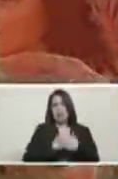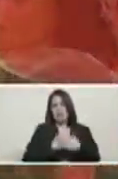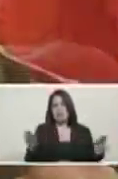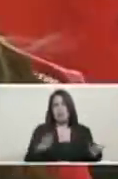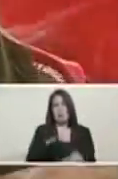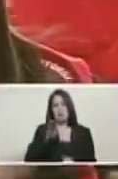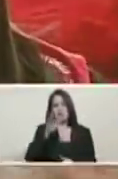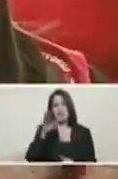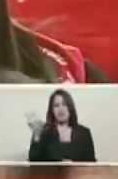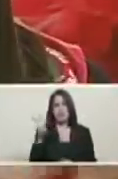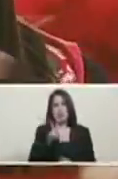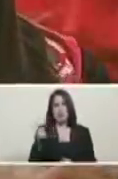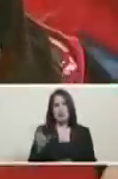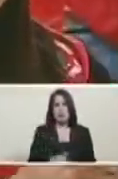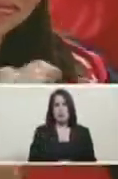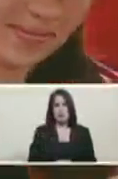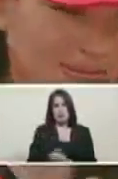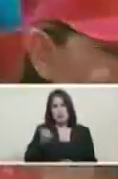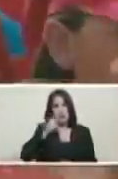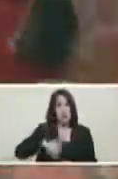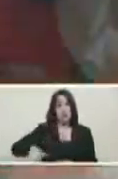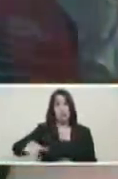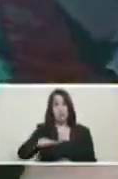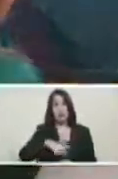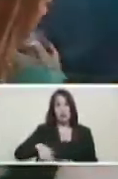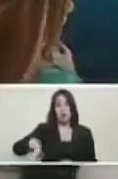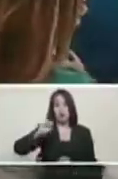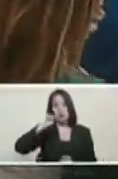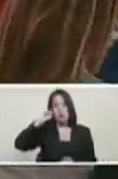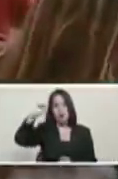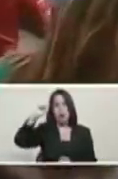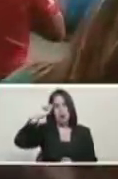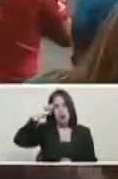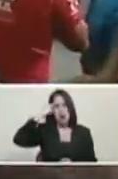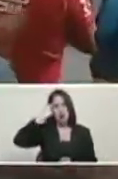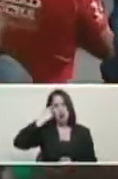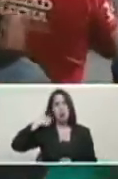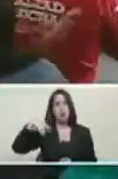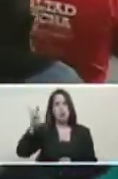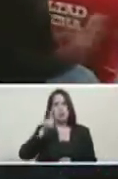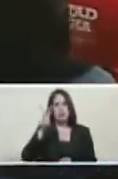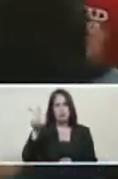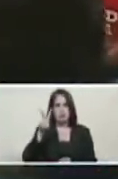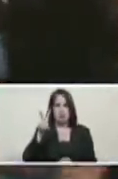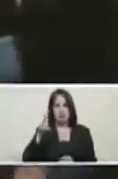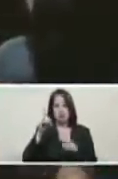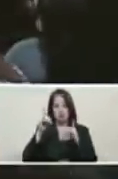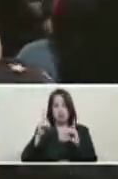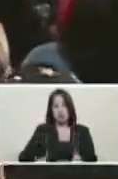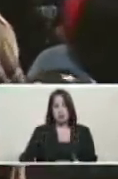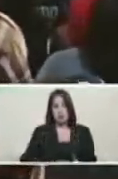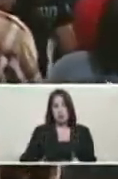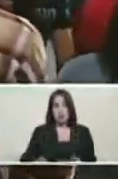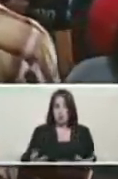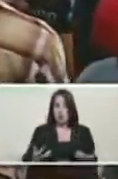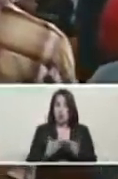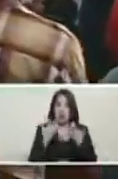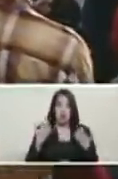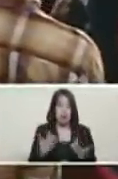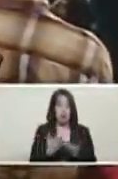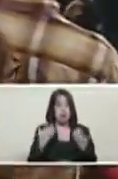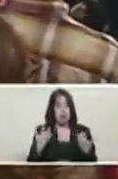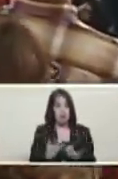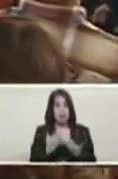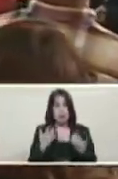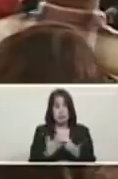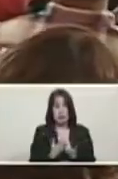de Venezuela, por el pueblo heroico y soberano de Venezuela. Estamos decididos a batallar.